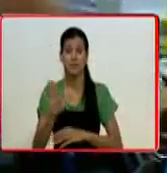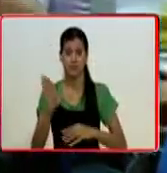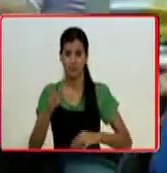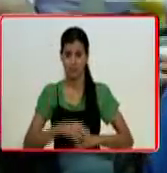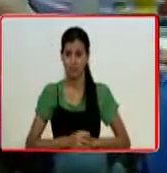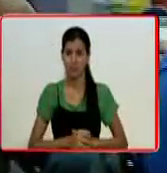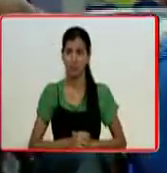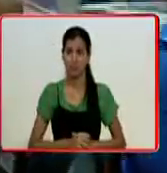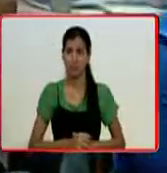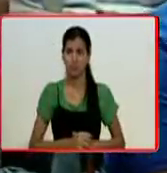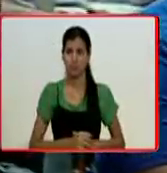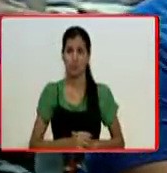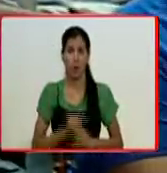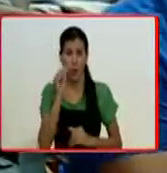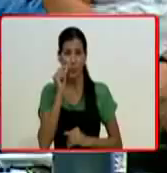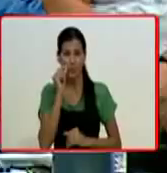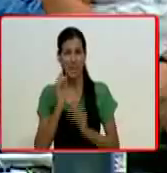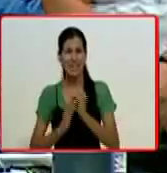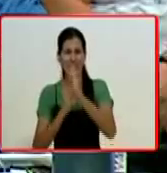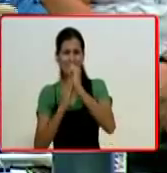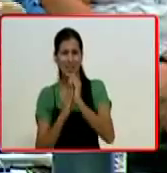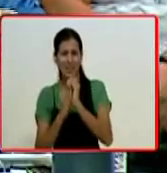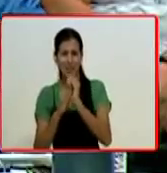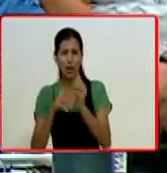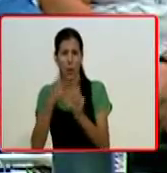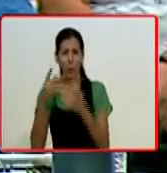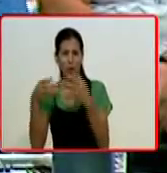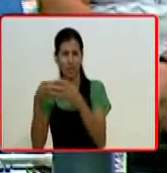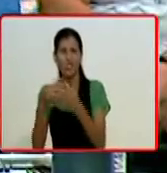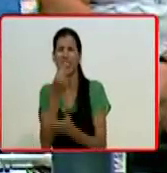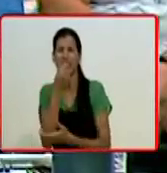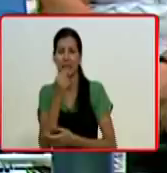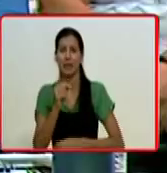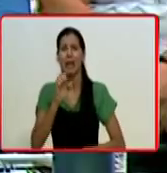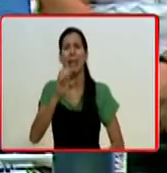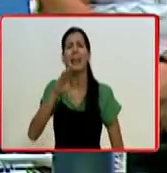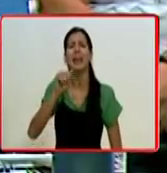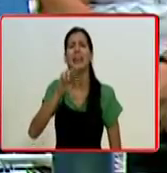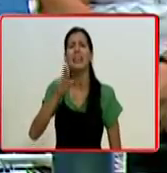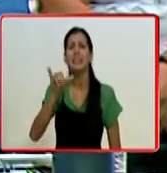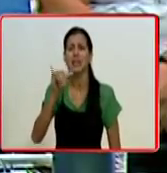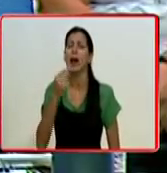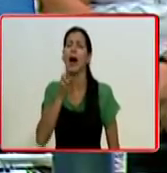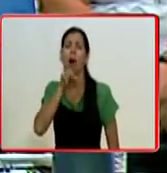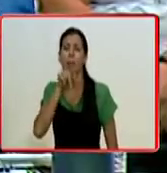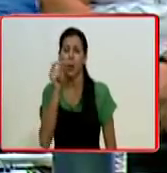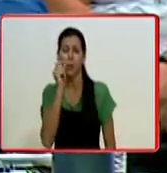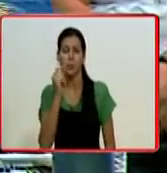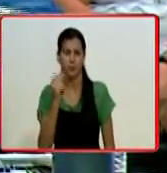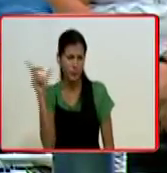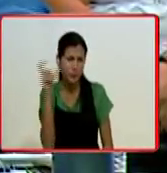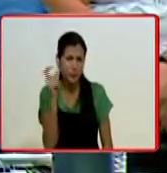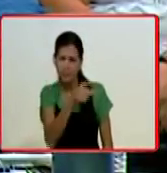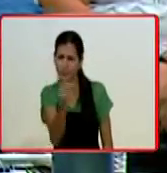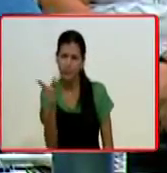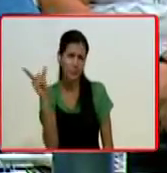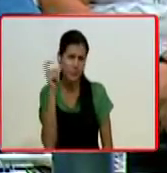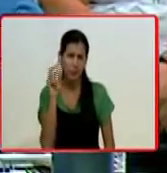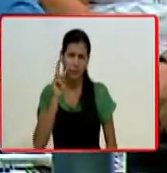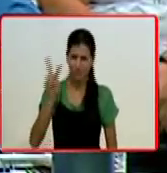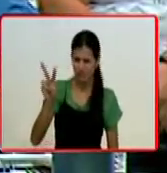Y entonces Carrie le dice, no, le dice Carrie allí, no sé si lograron ustedes aquí verlo